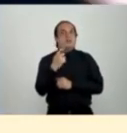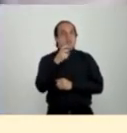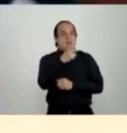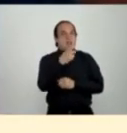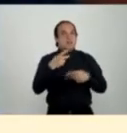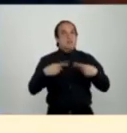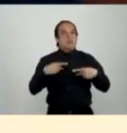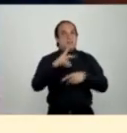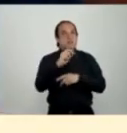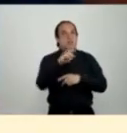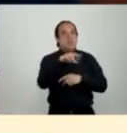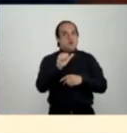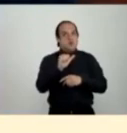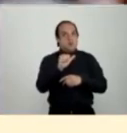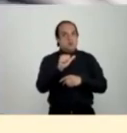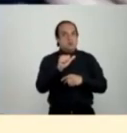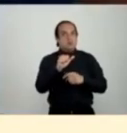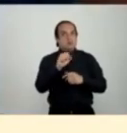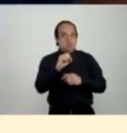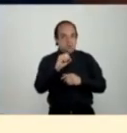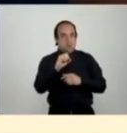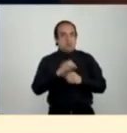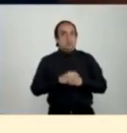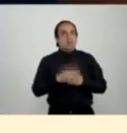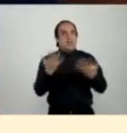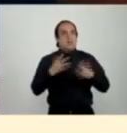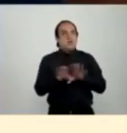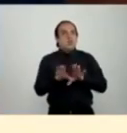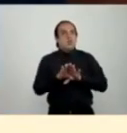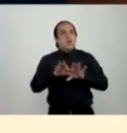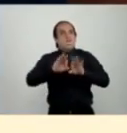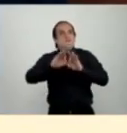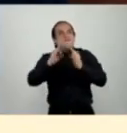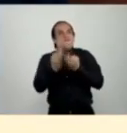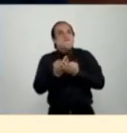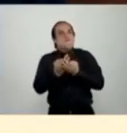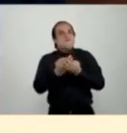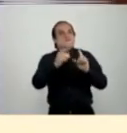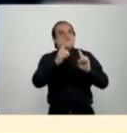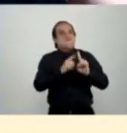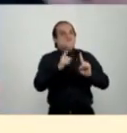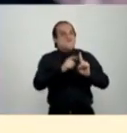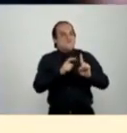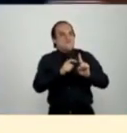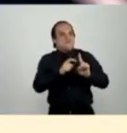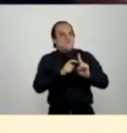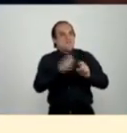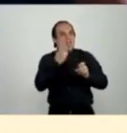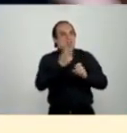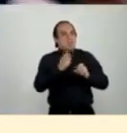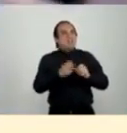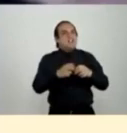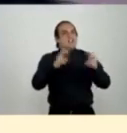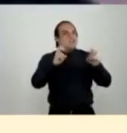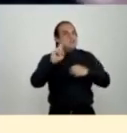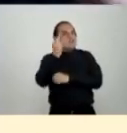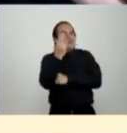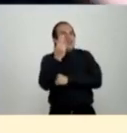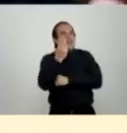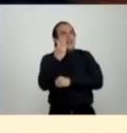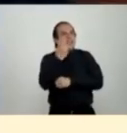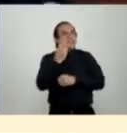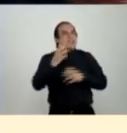peruano, pues es una especie de sátira a ese mundo universitario, a esa especie como de